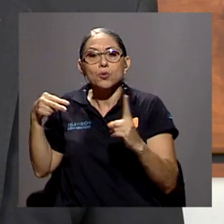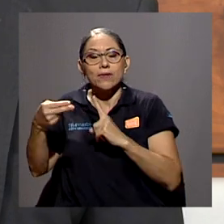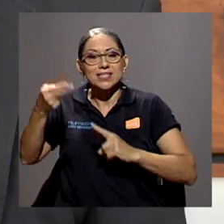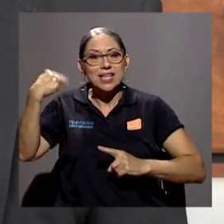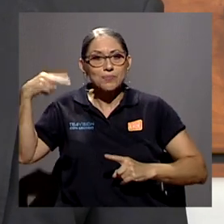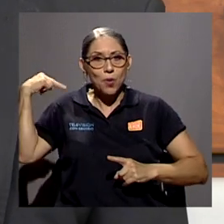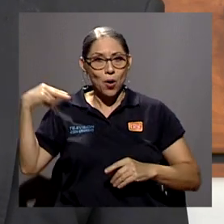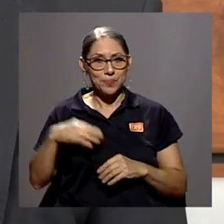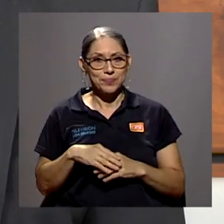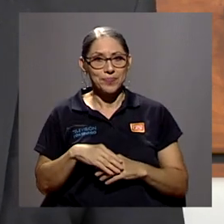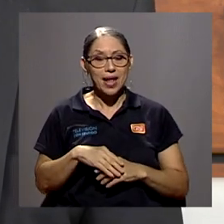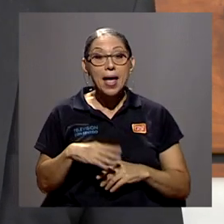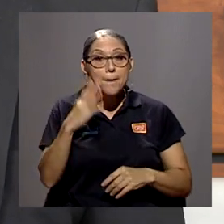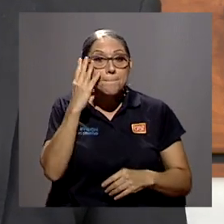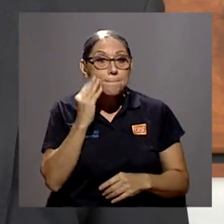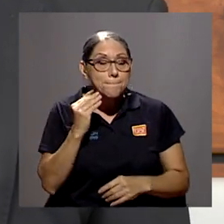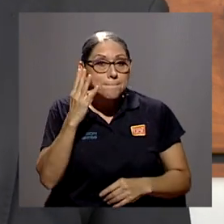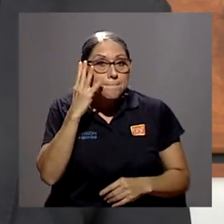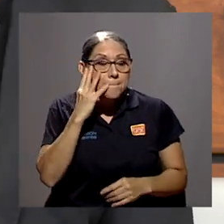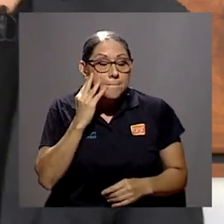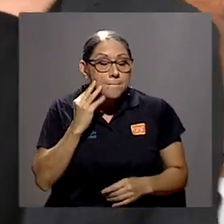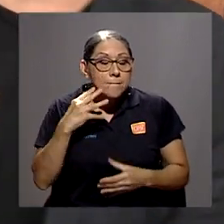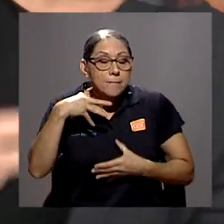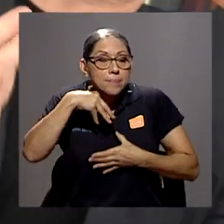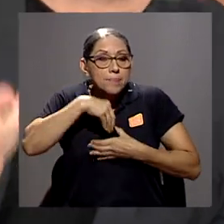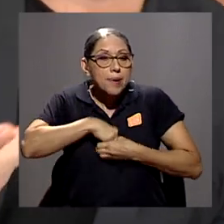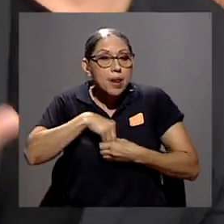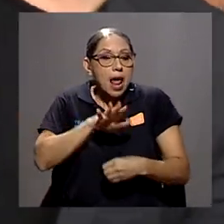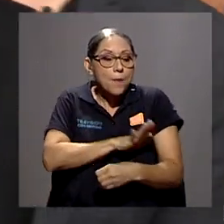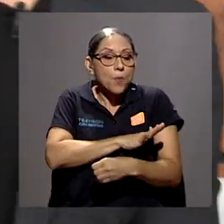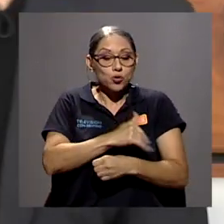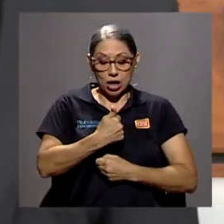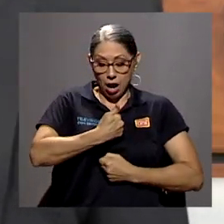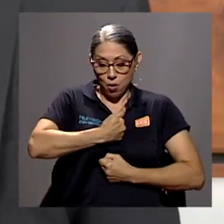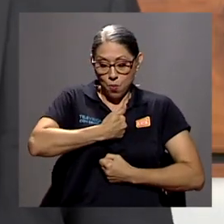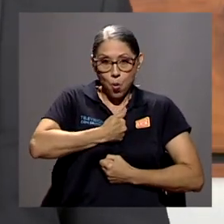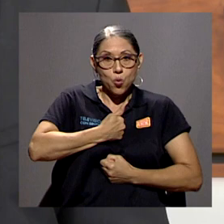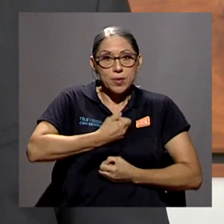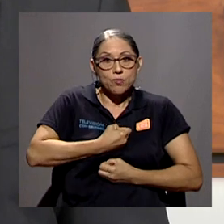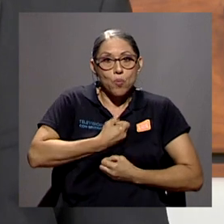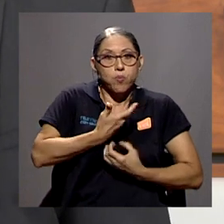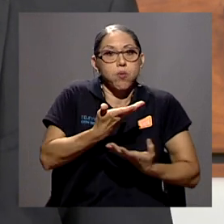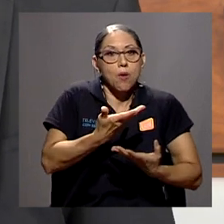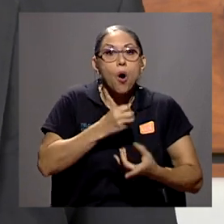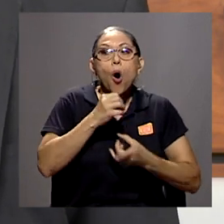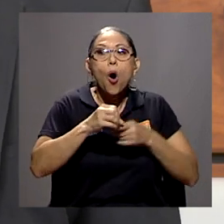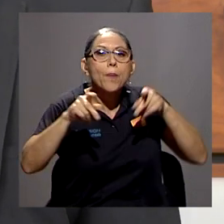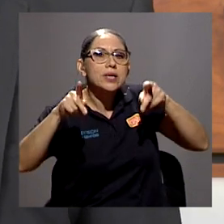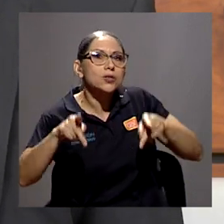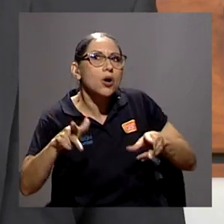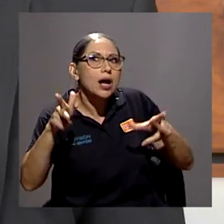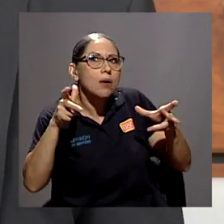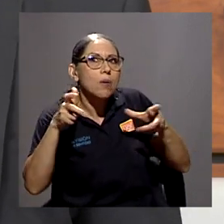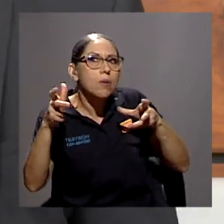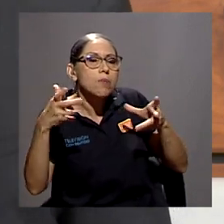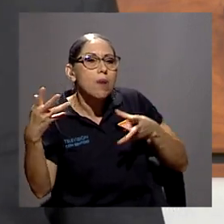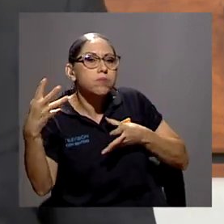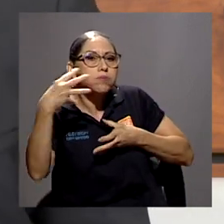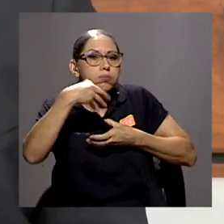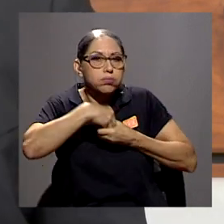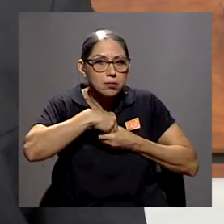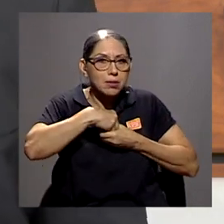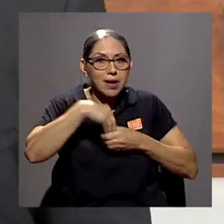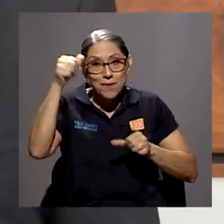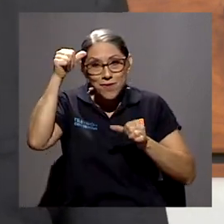de vivir la música ya sea como intérprete como músico o como una persona que escucha que recibe esa información porque